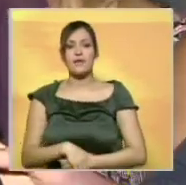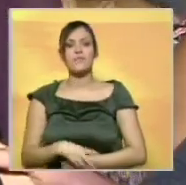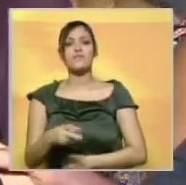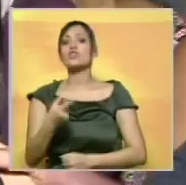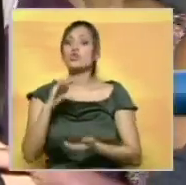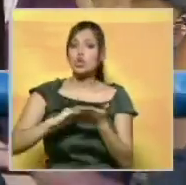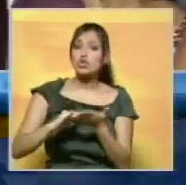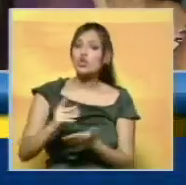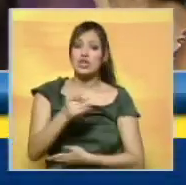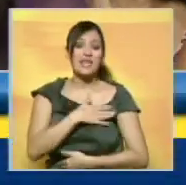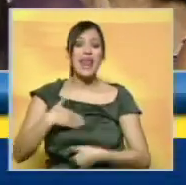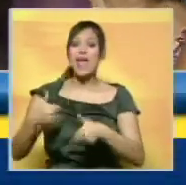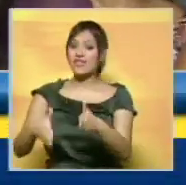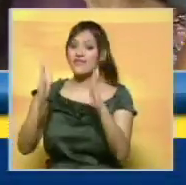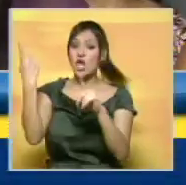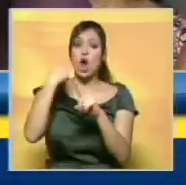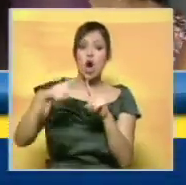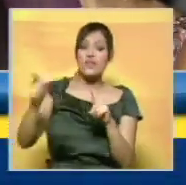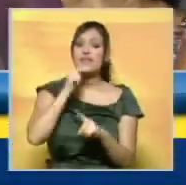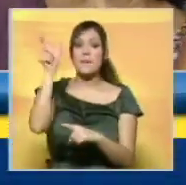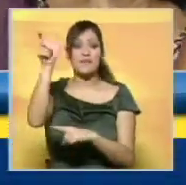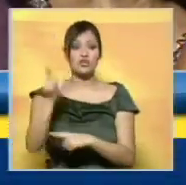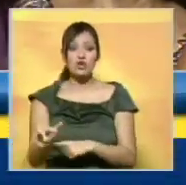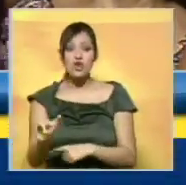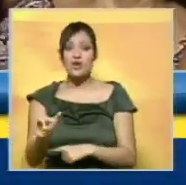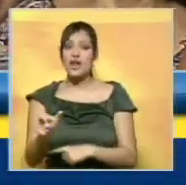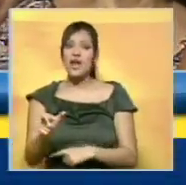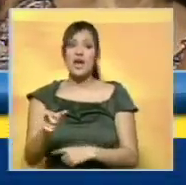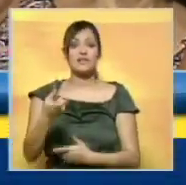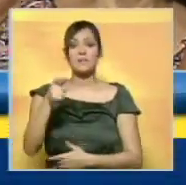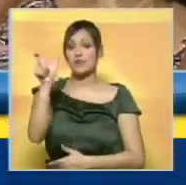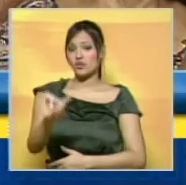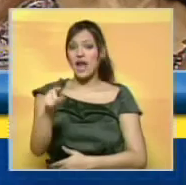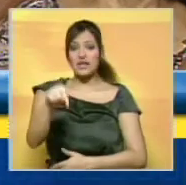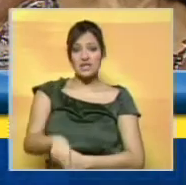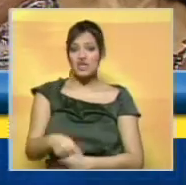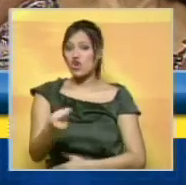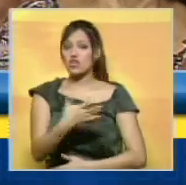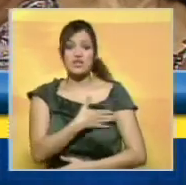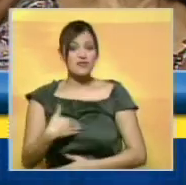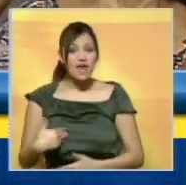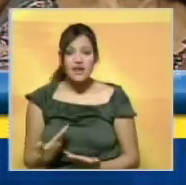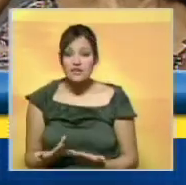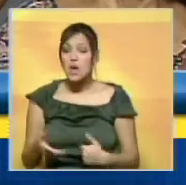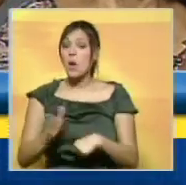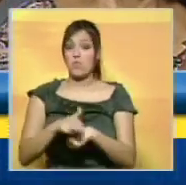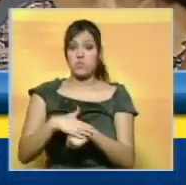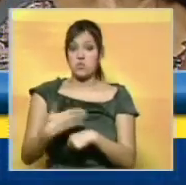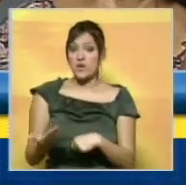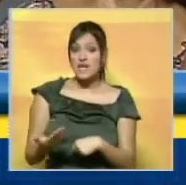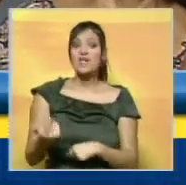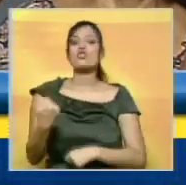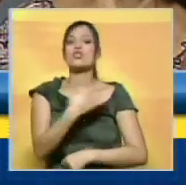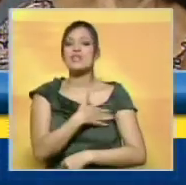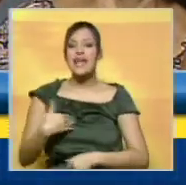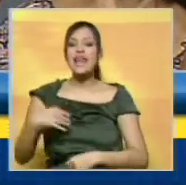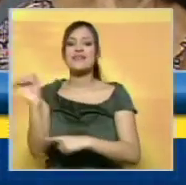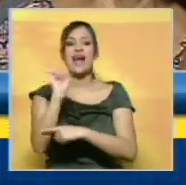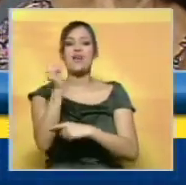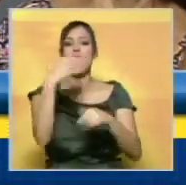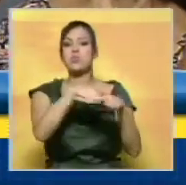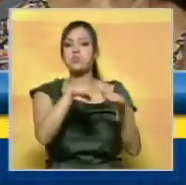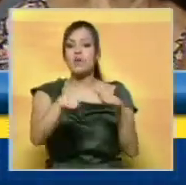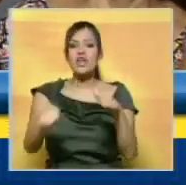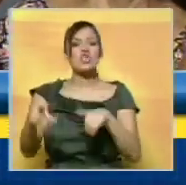queremos edificios para otros ciudadanos de aquí, de los ciudadanos aquí en la Quebradita, no los queremos. ¿Por qué? Queremos el estacionamiento,